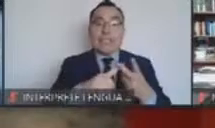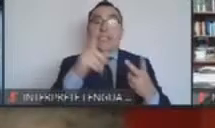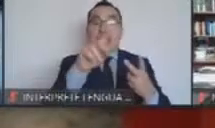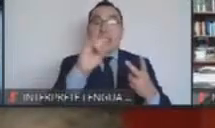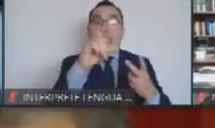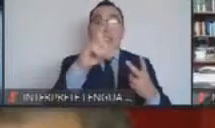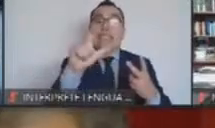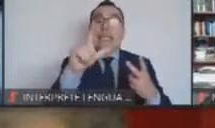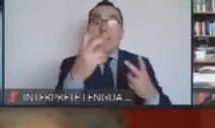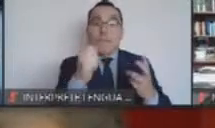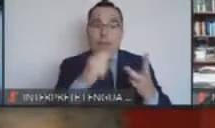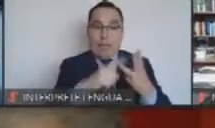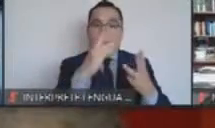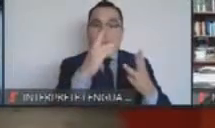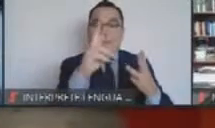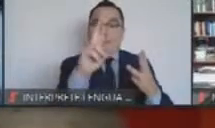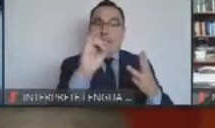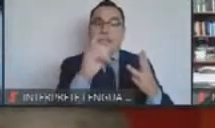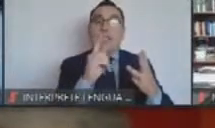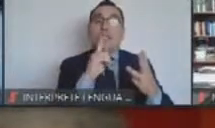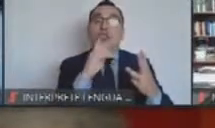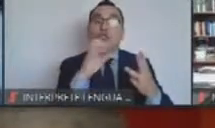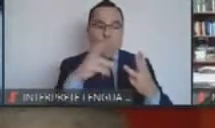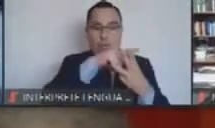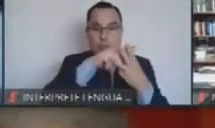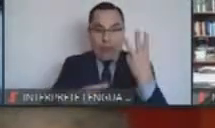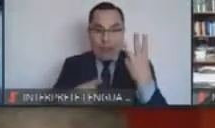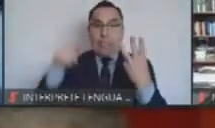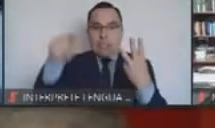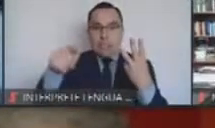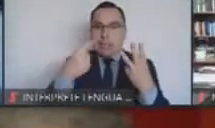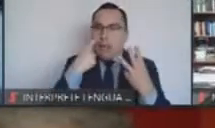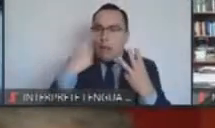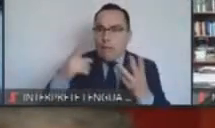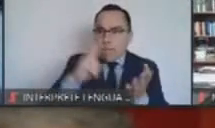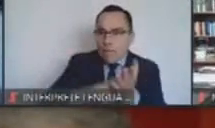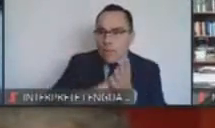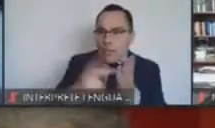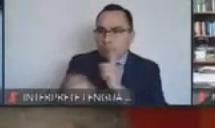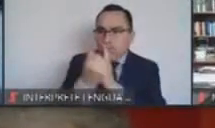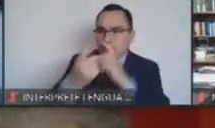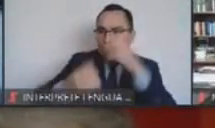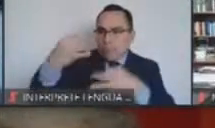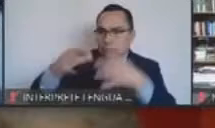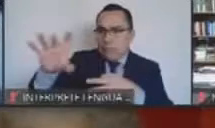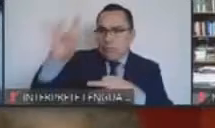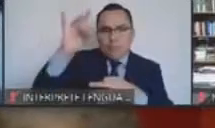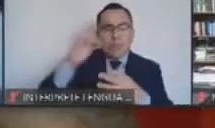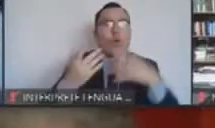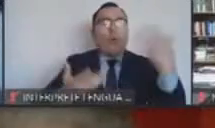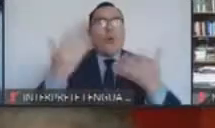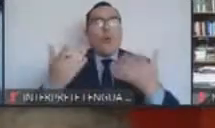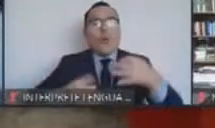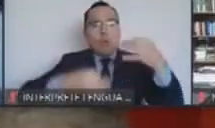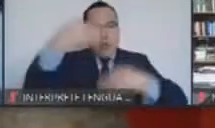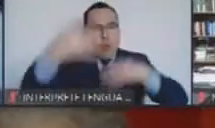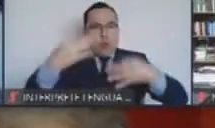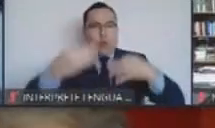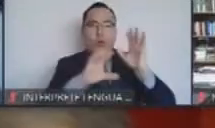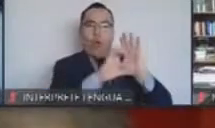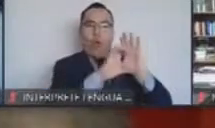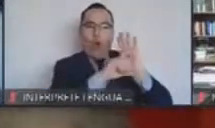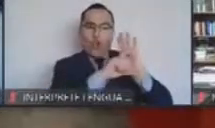y Haroldo Brito nos acercarán a la realidad de la judicatura a través de la discusión de instrumentos como los códigos de